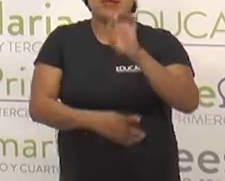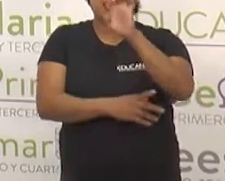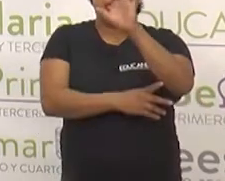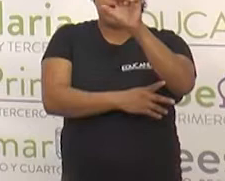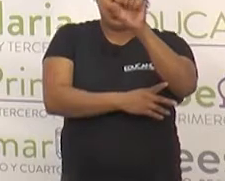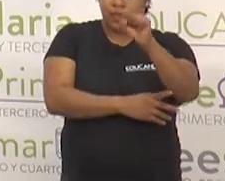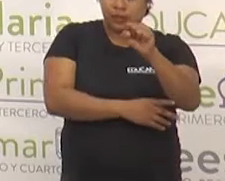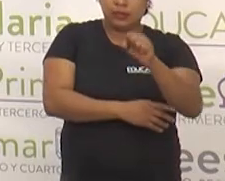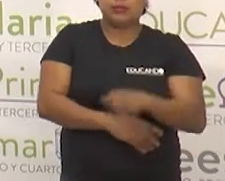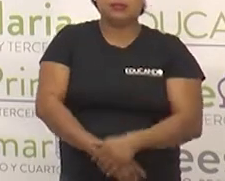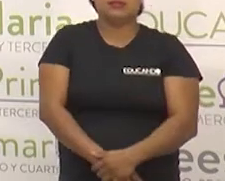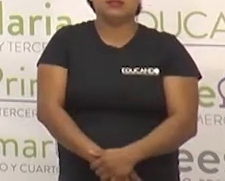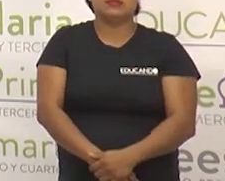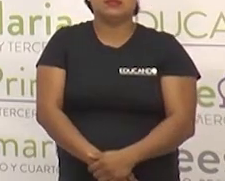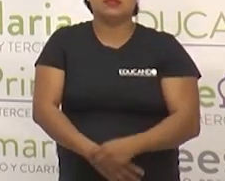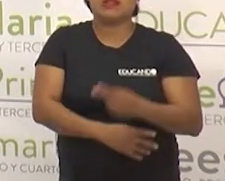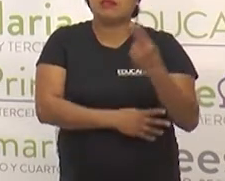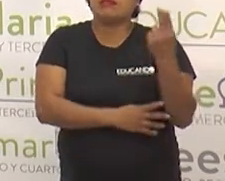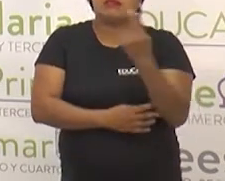Es